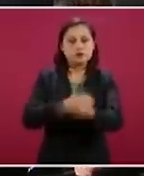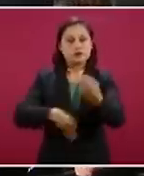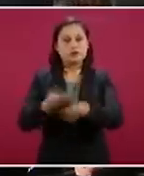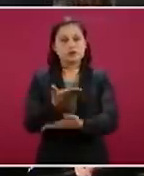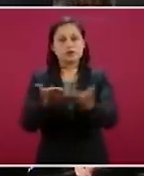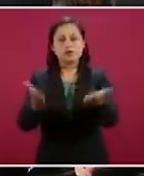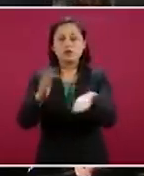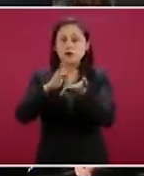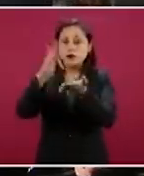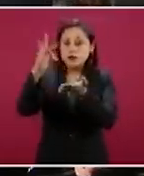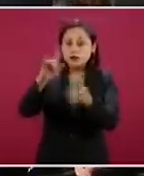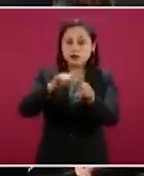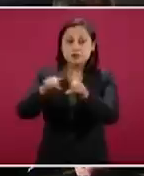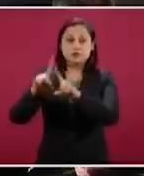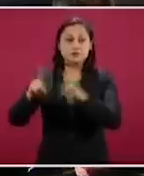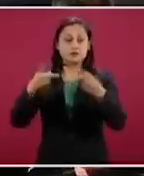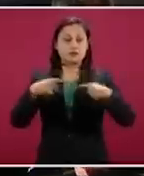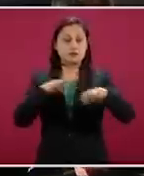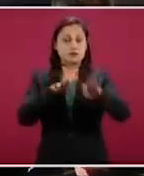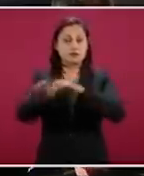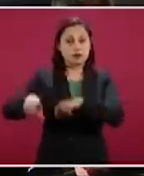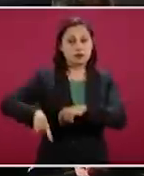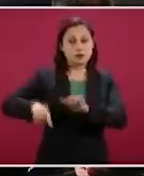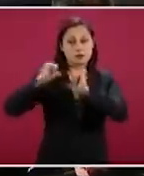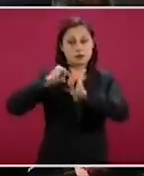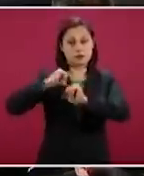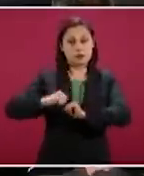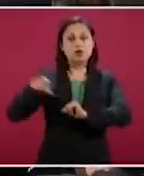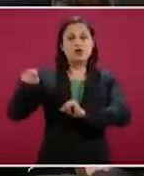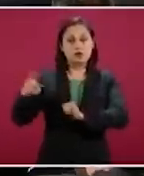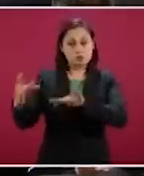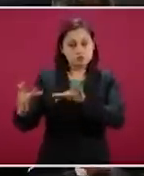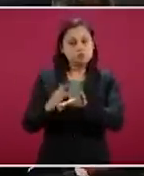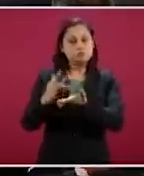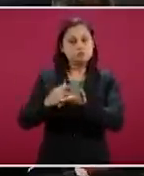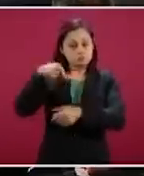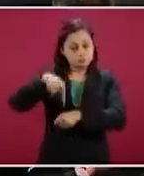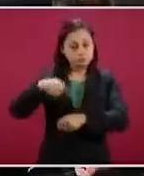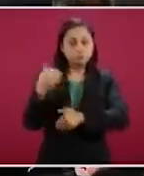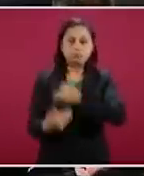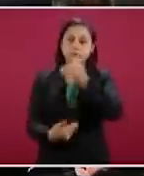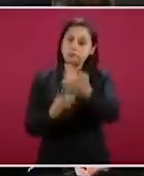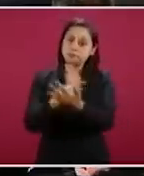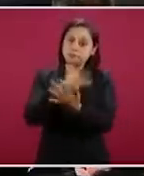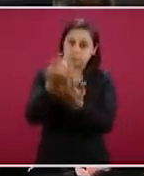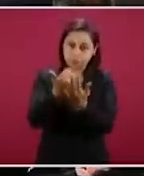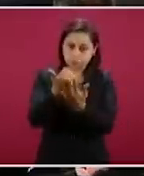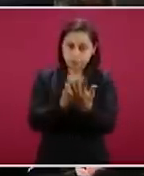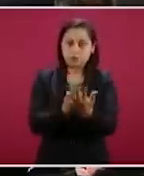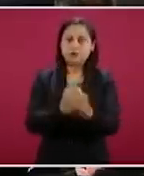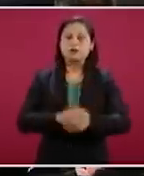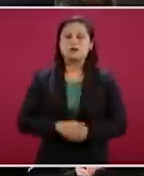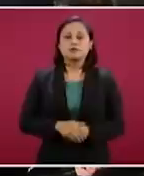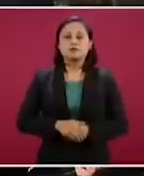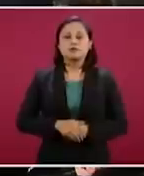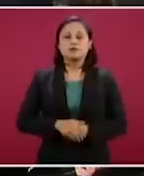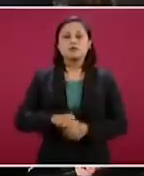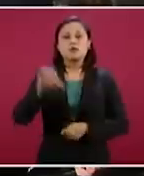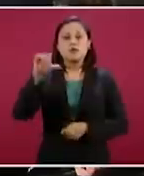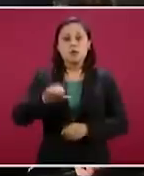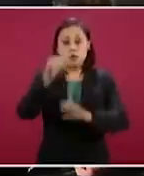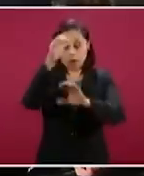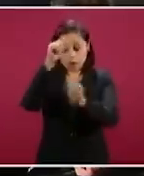también a todos los funcionarios que han estado involucrados en este proceso. Y el acuerdo que hoy